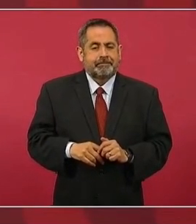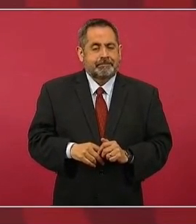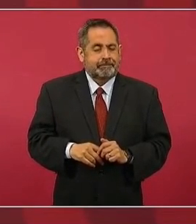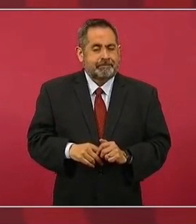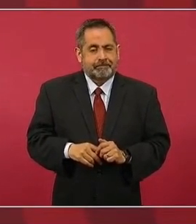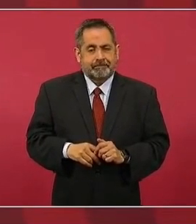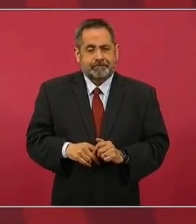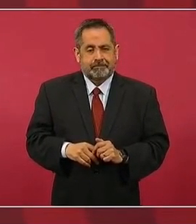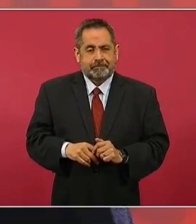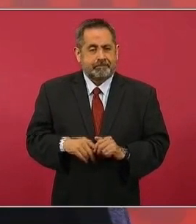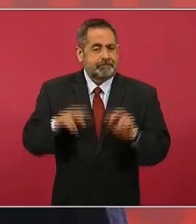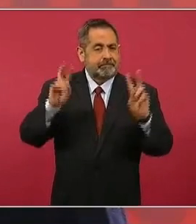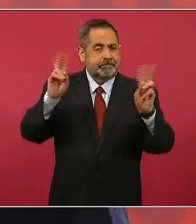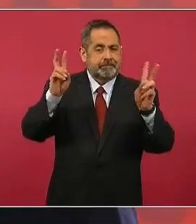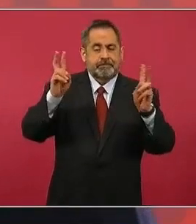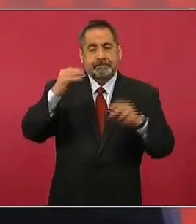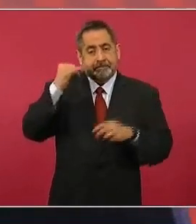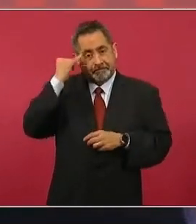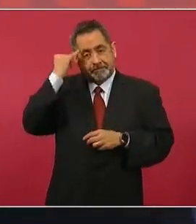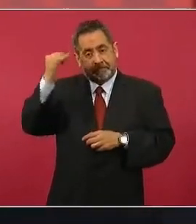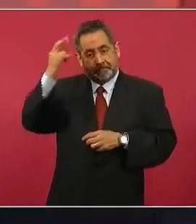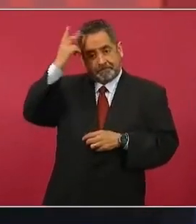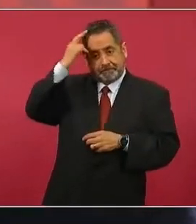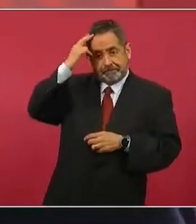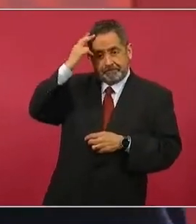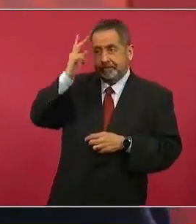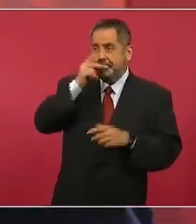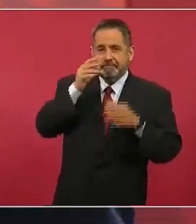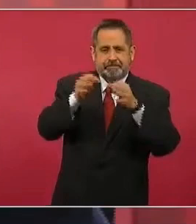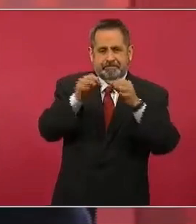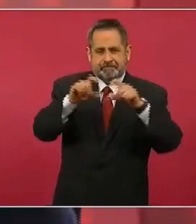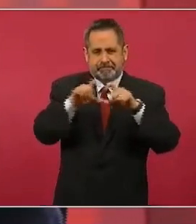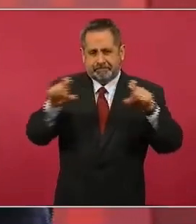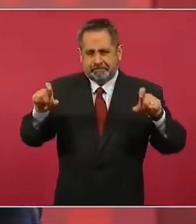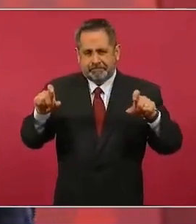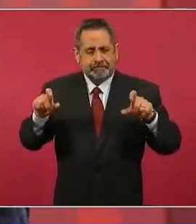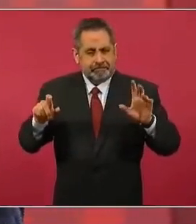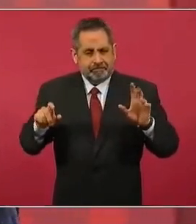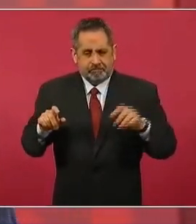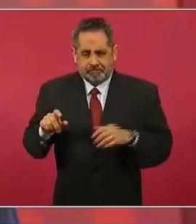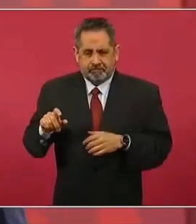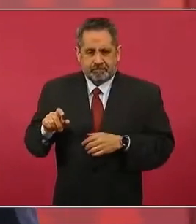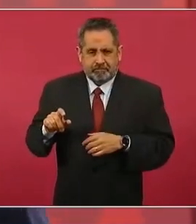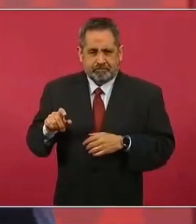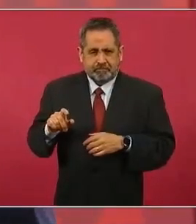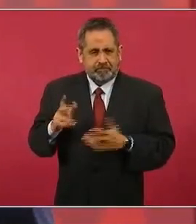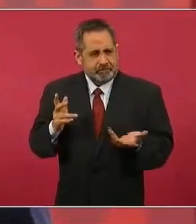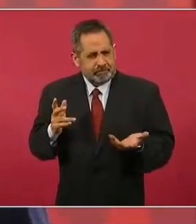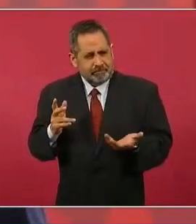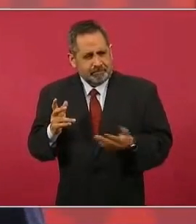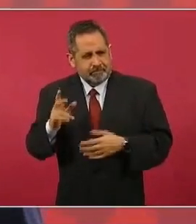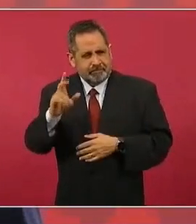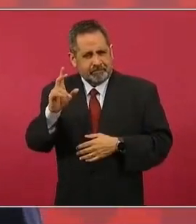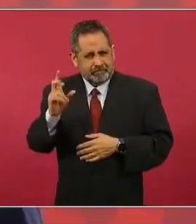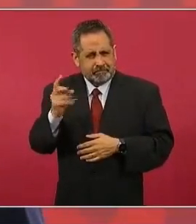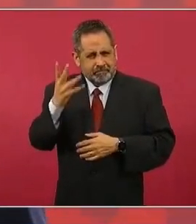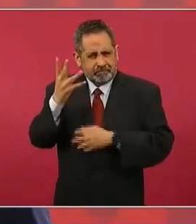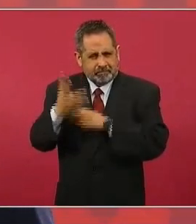bandera, la misma consigna, el mismo lema que le aplicaron a él 34 años después,